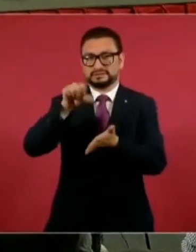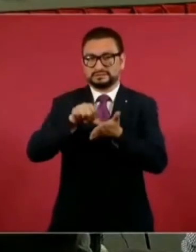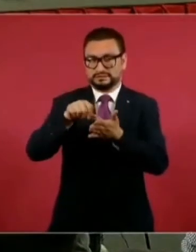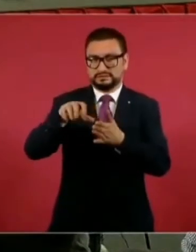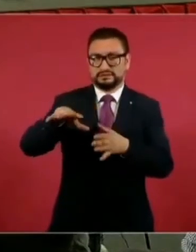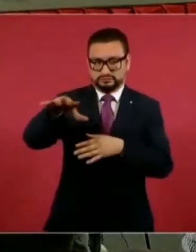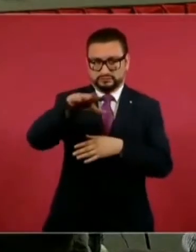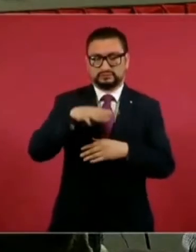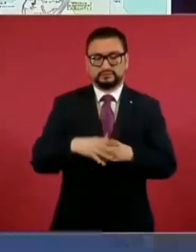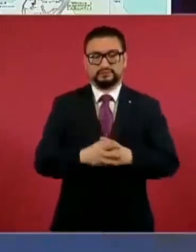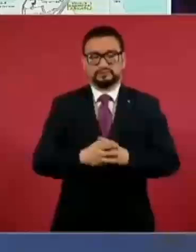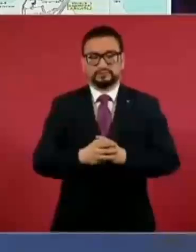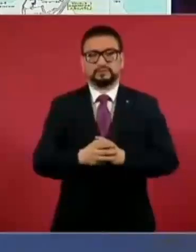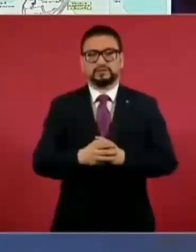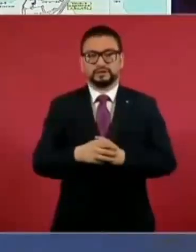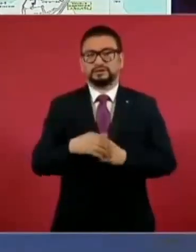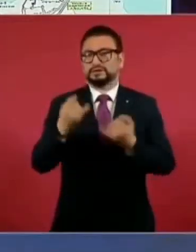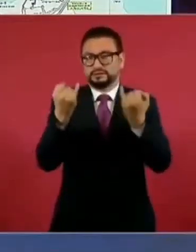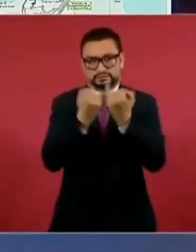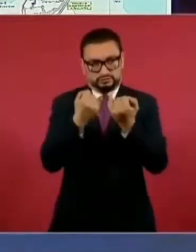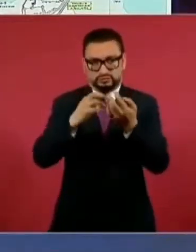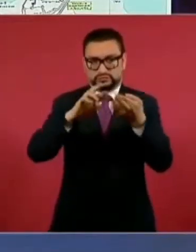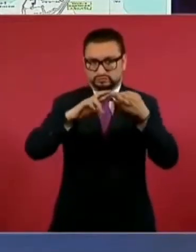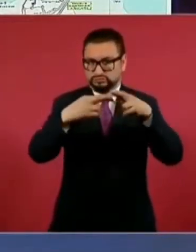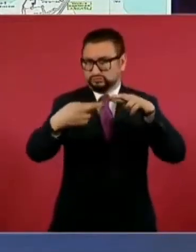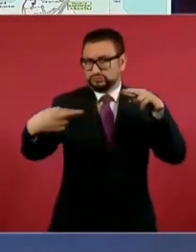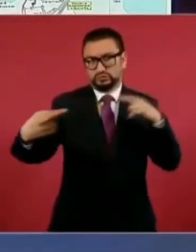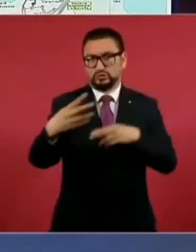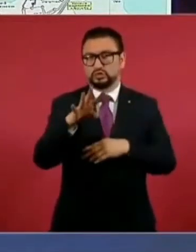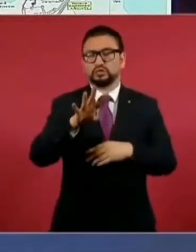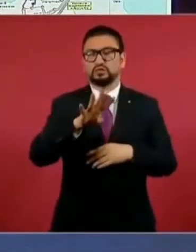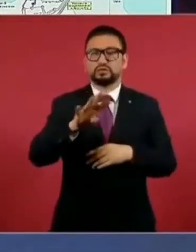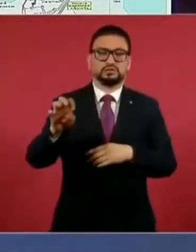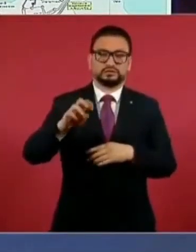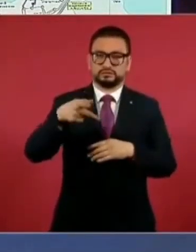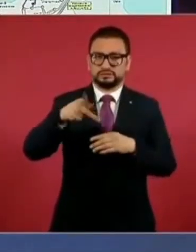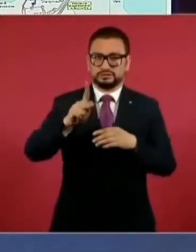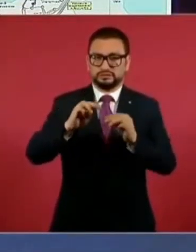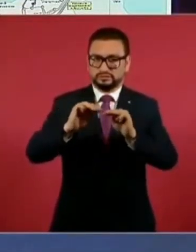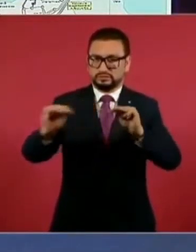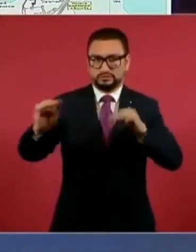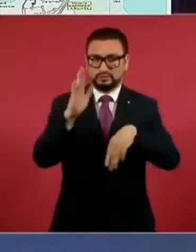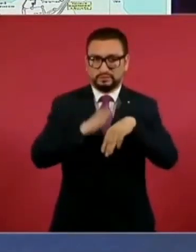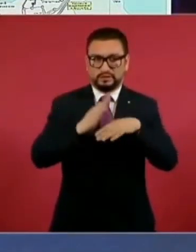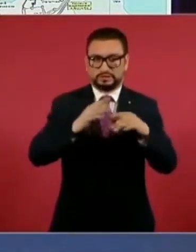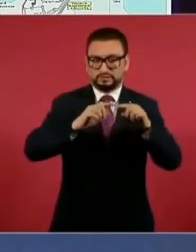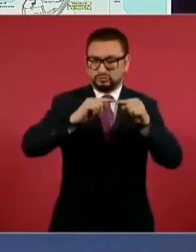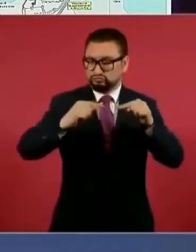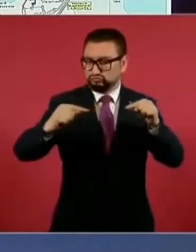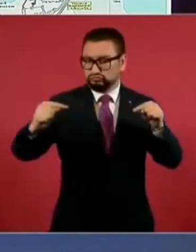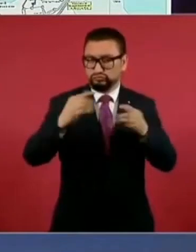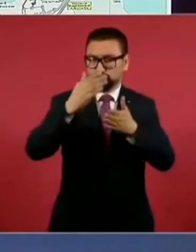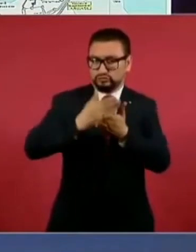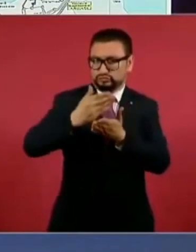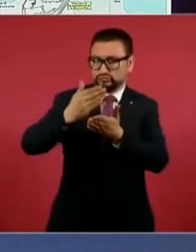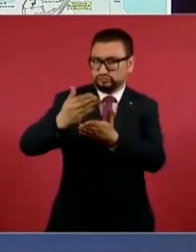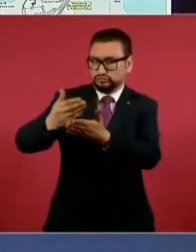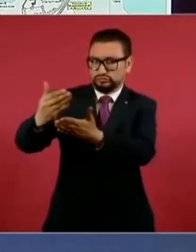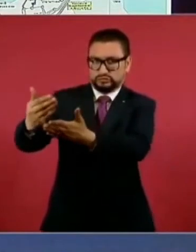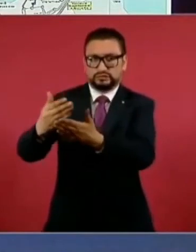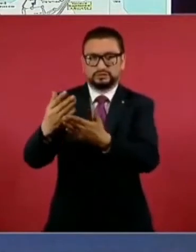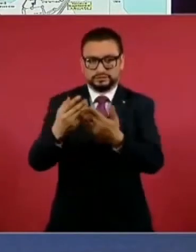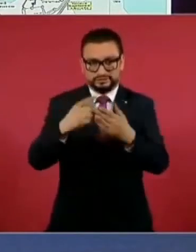¿Sí? Igual hablamos de una línea de más de 400 kilómetros dividida en varios puntos y es una